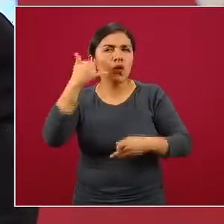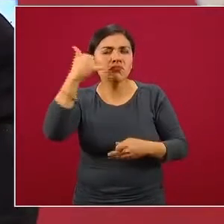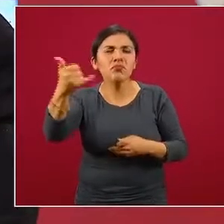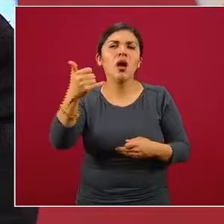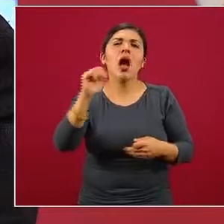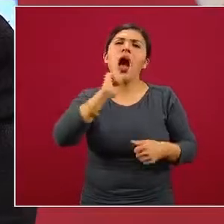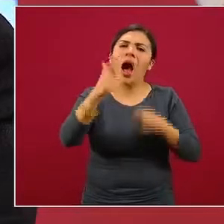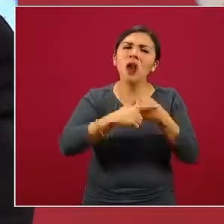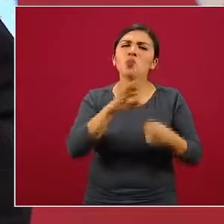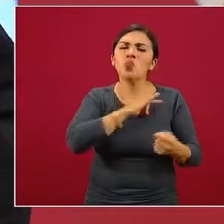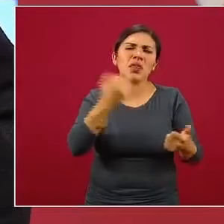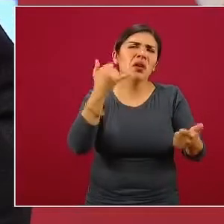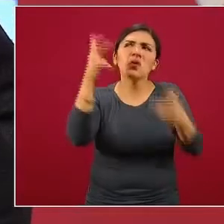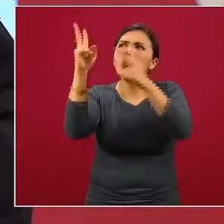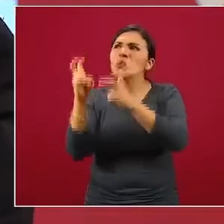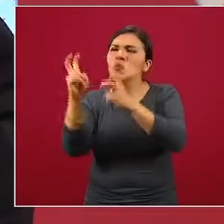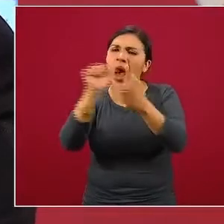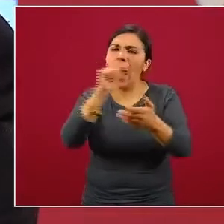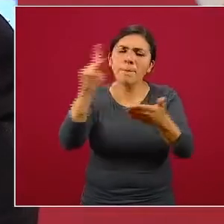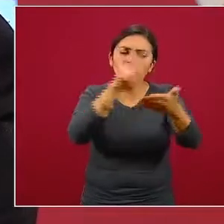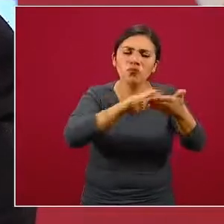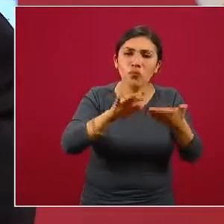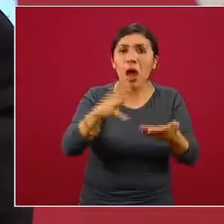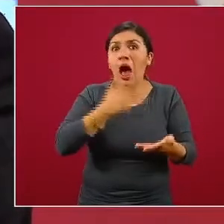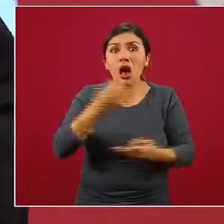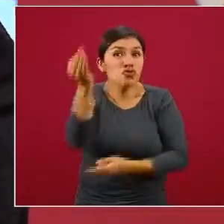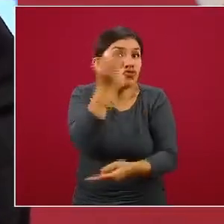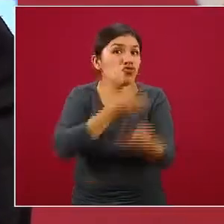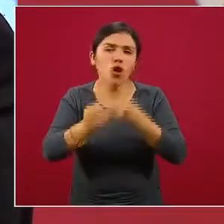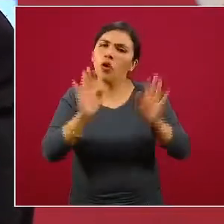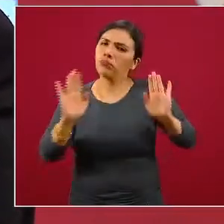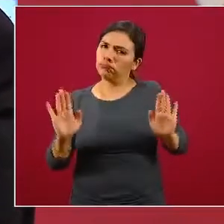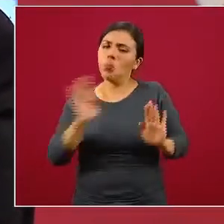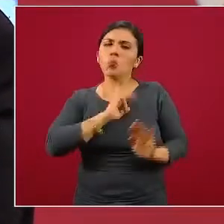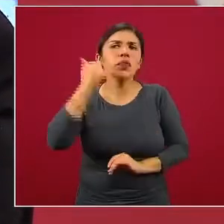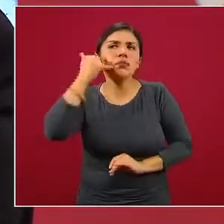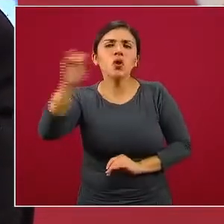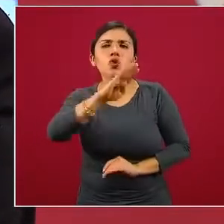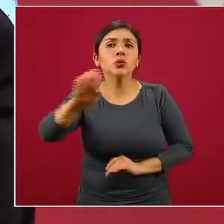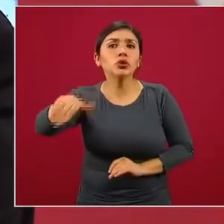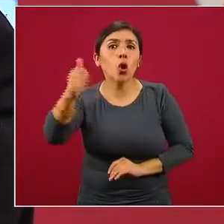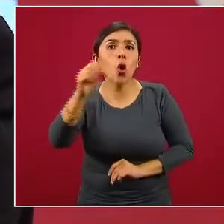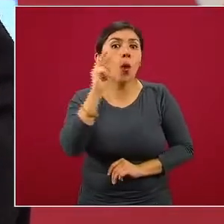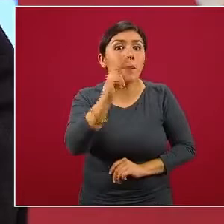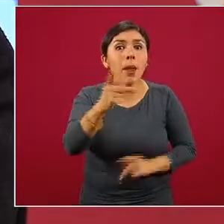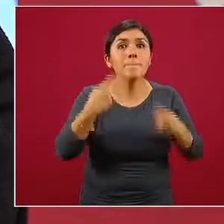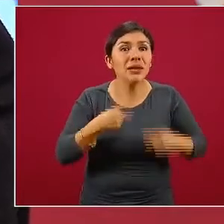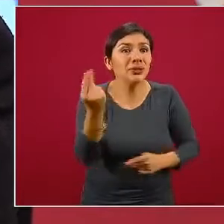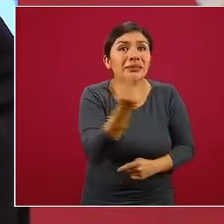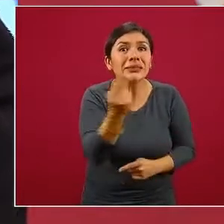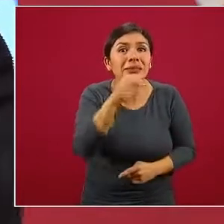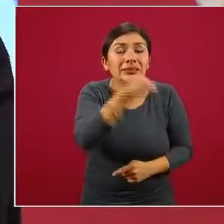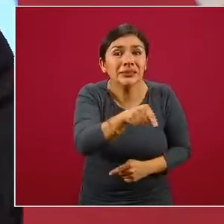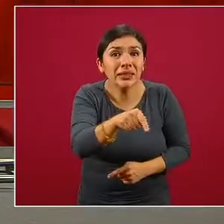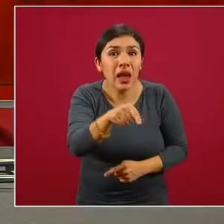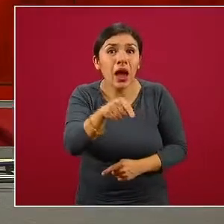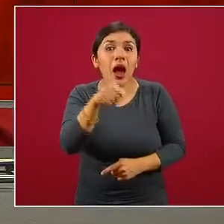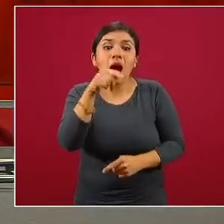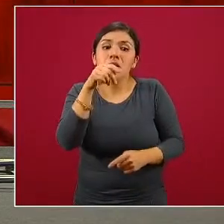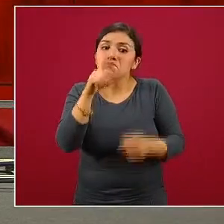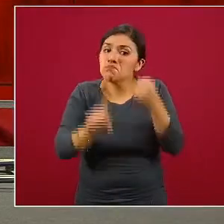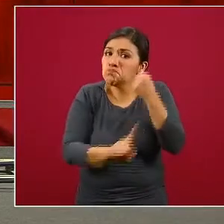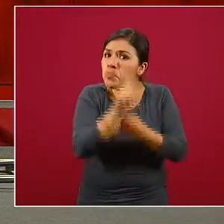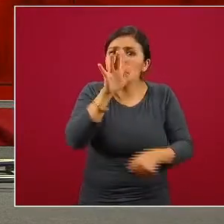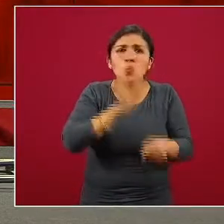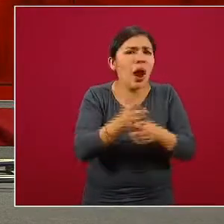alguna aplicación móvil, no tenemos que asumir que eso existe. 911. Y si usted ve a una persona en necesidad, por esta o cualquier otra razón